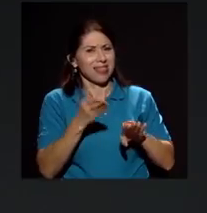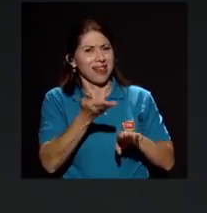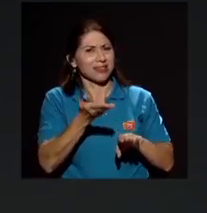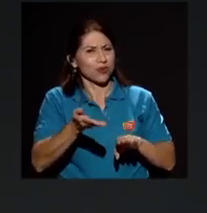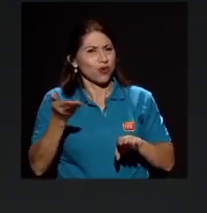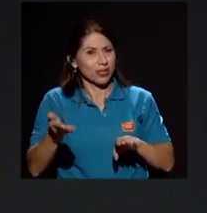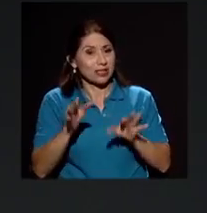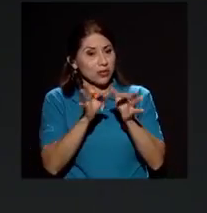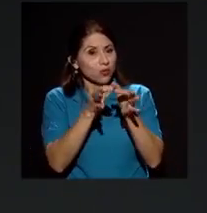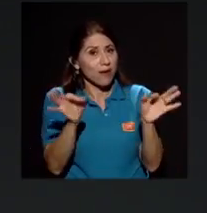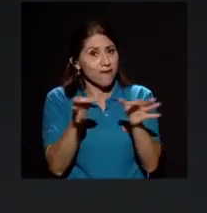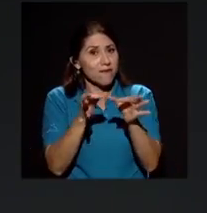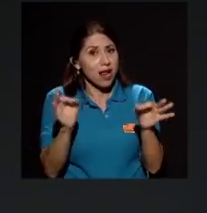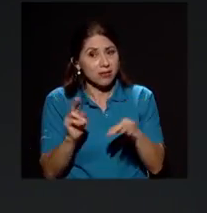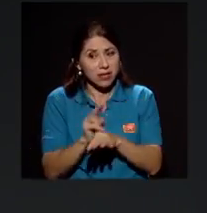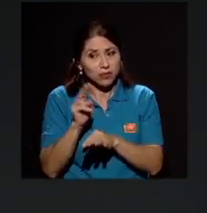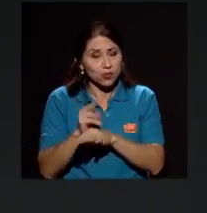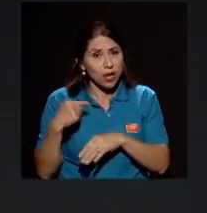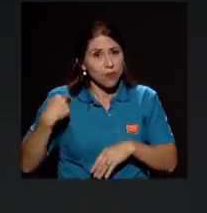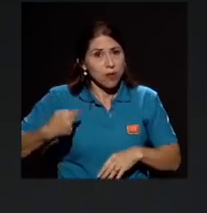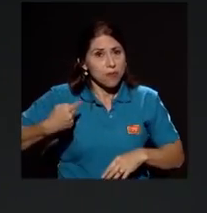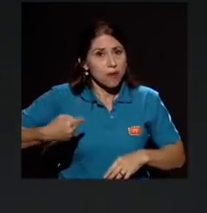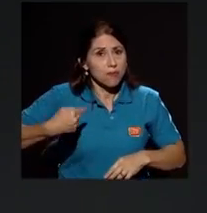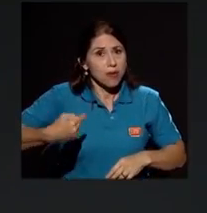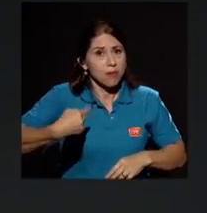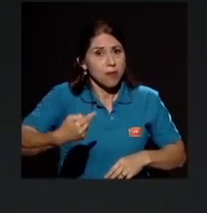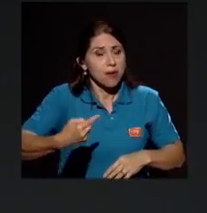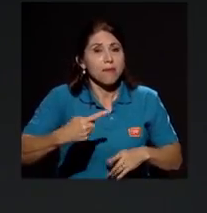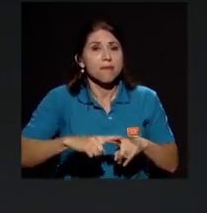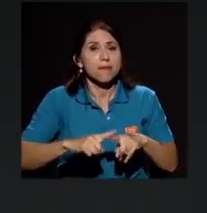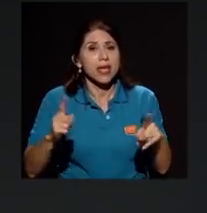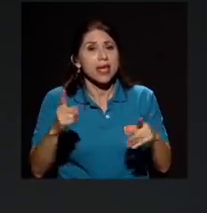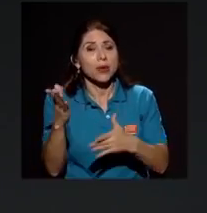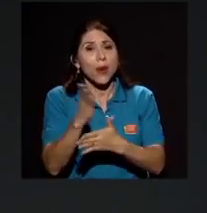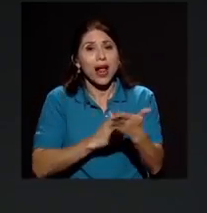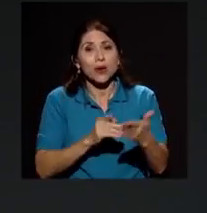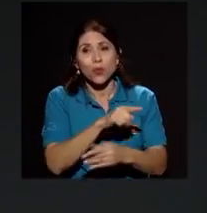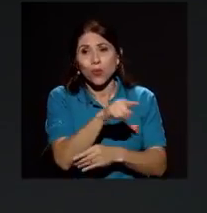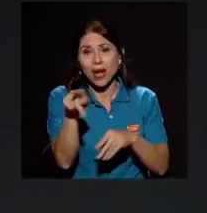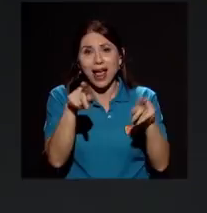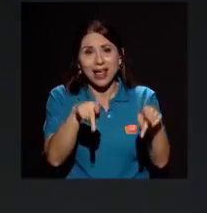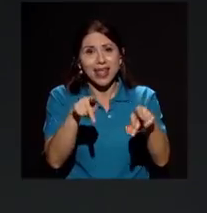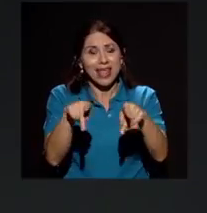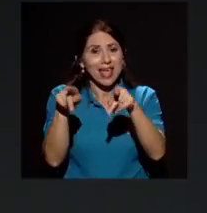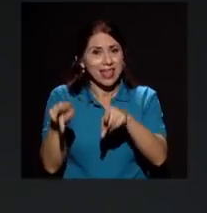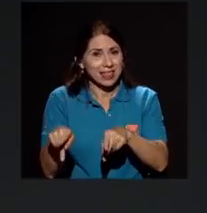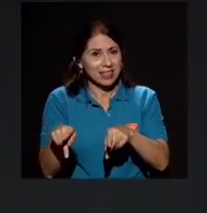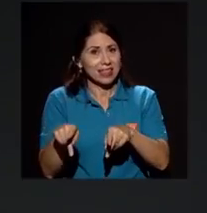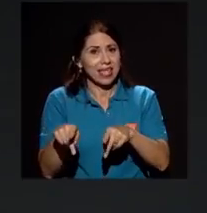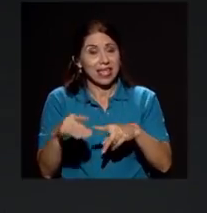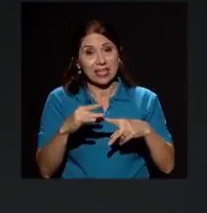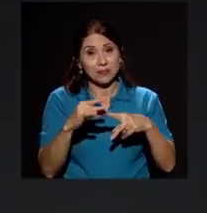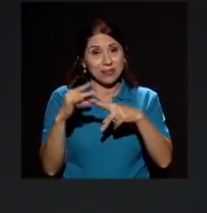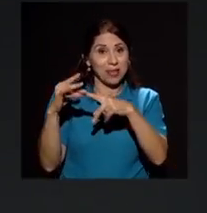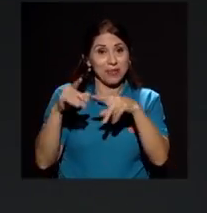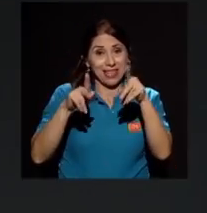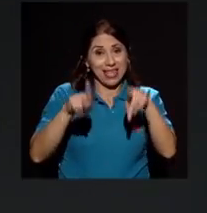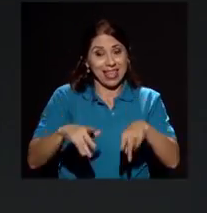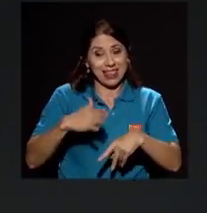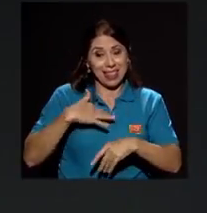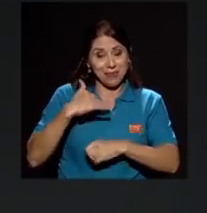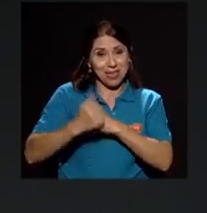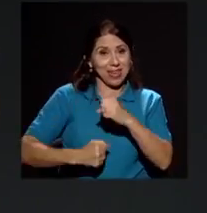pero qué alguna gente sobre todo la gente de mi generación